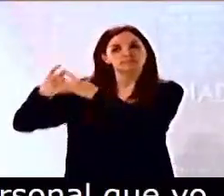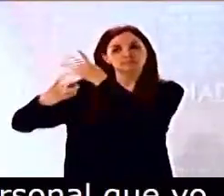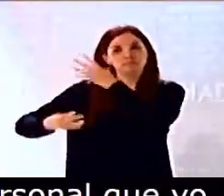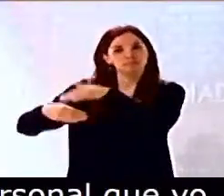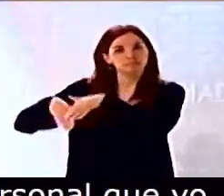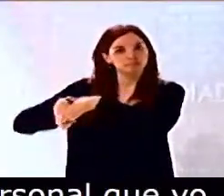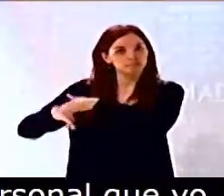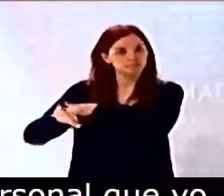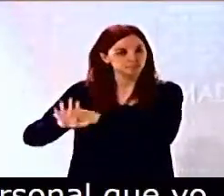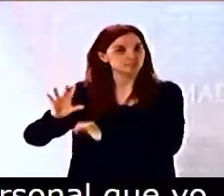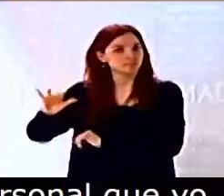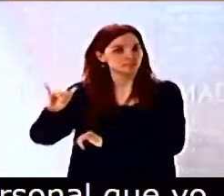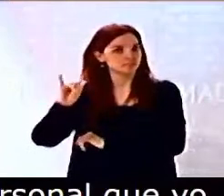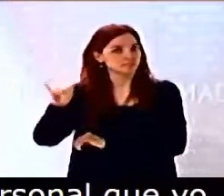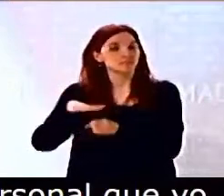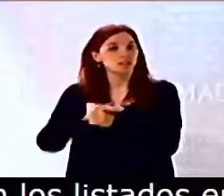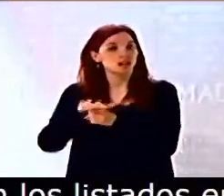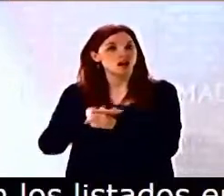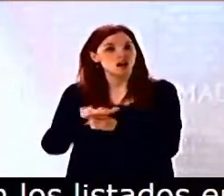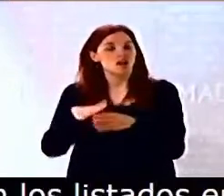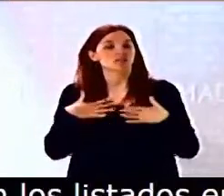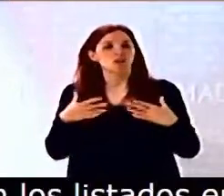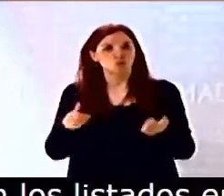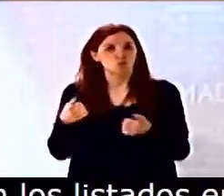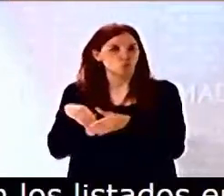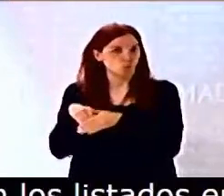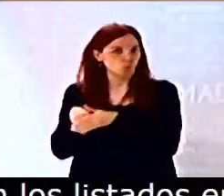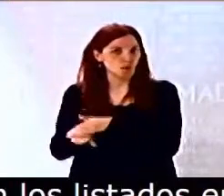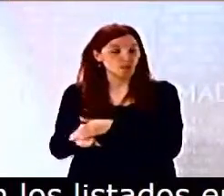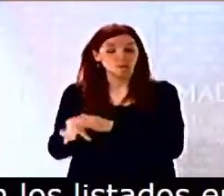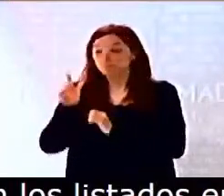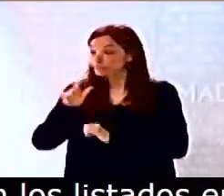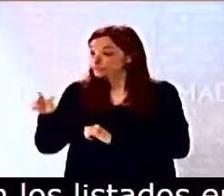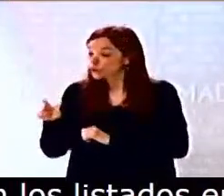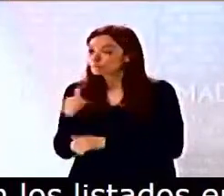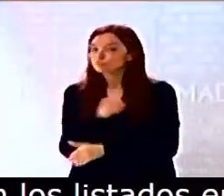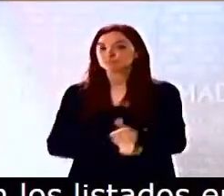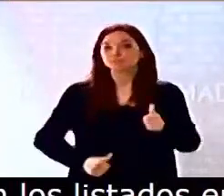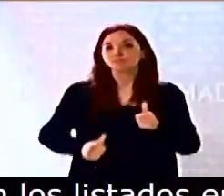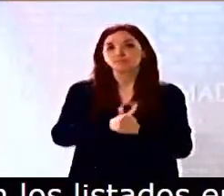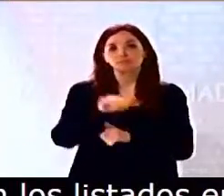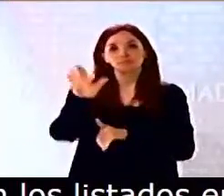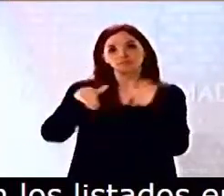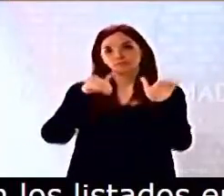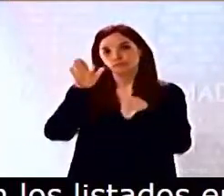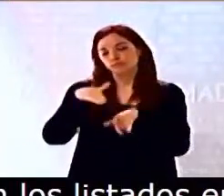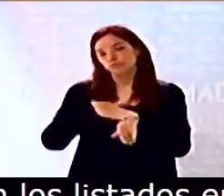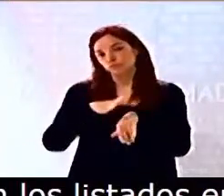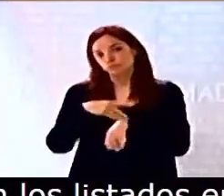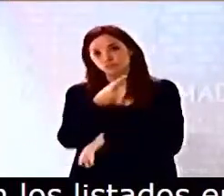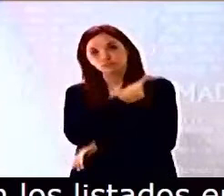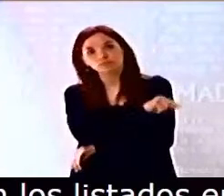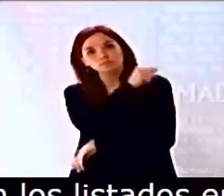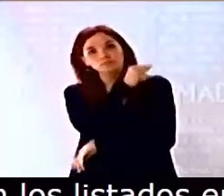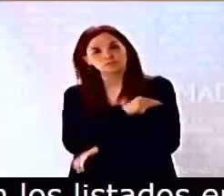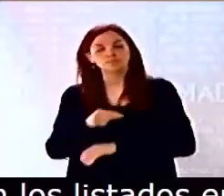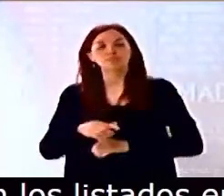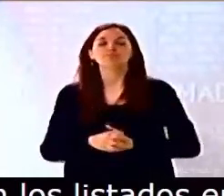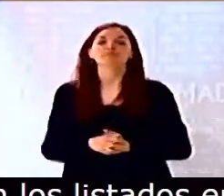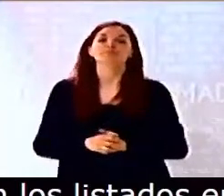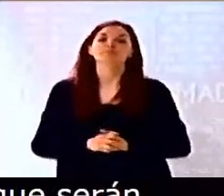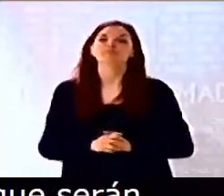las distintas áreas de salud y esas personas serán las que serán llamadas para ser vacunadas después de esos grupos